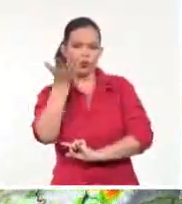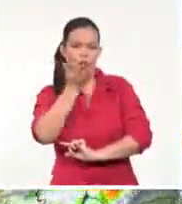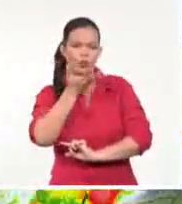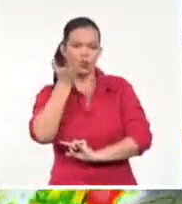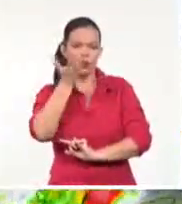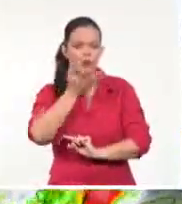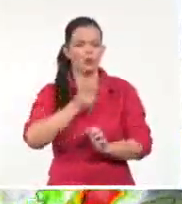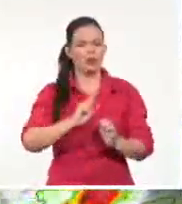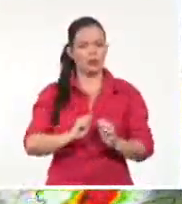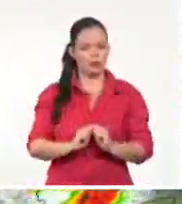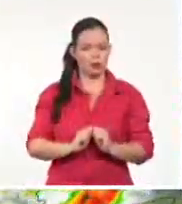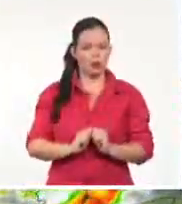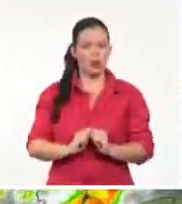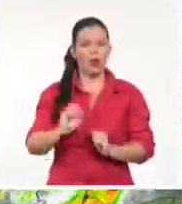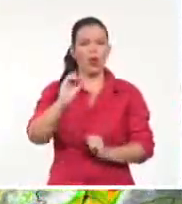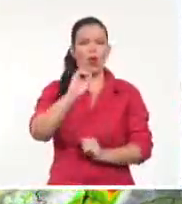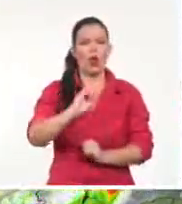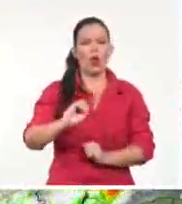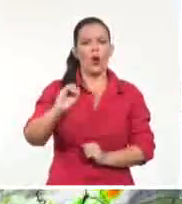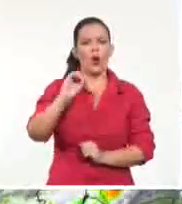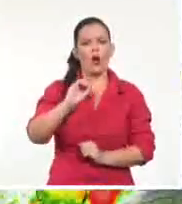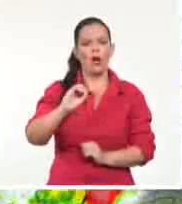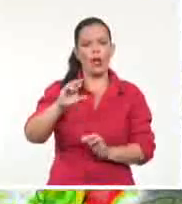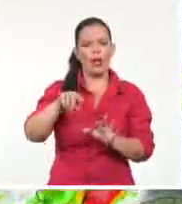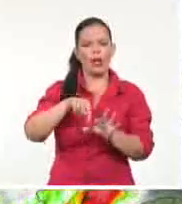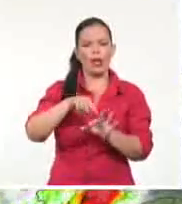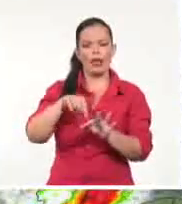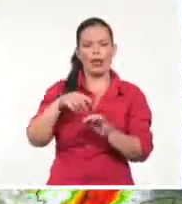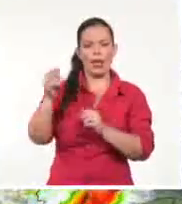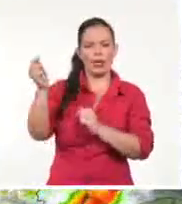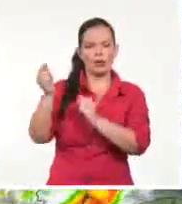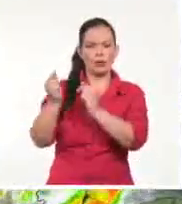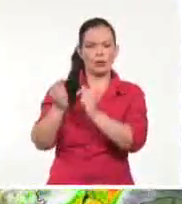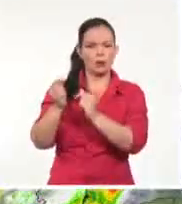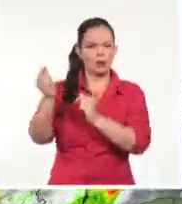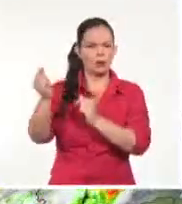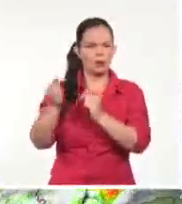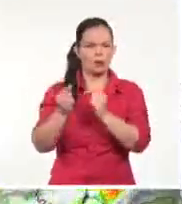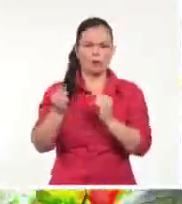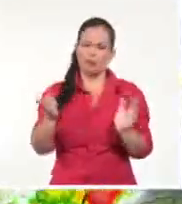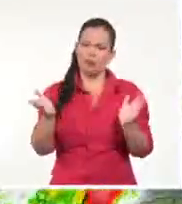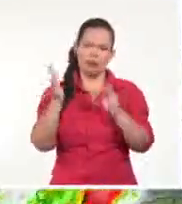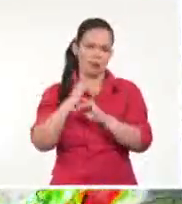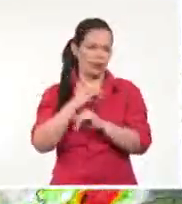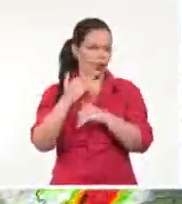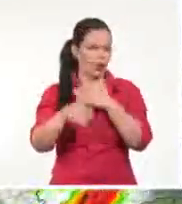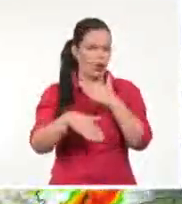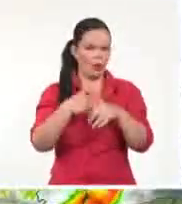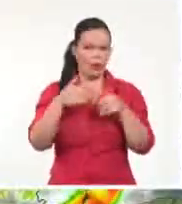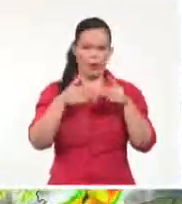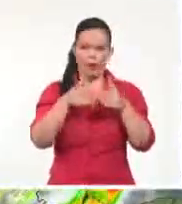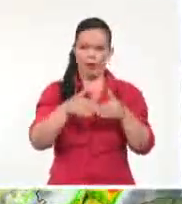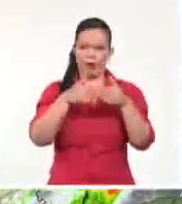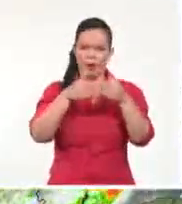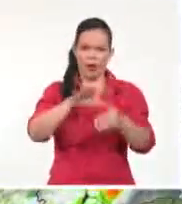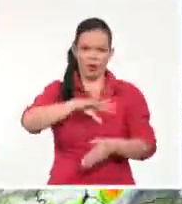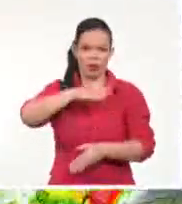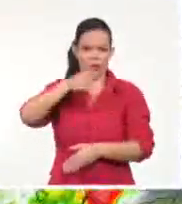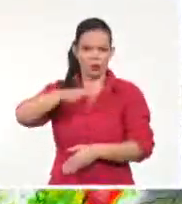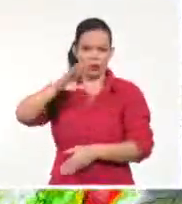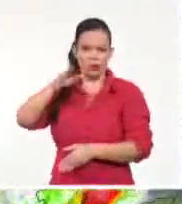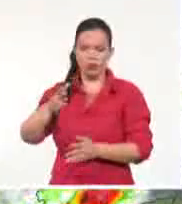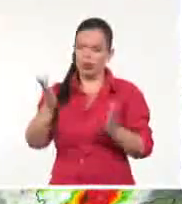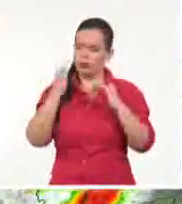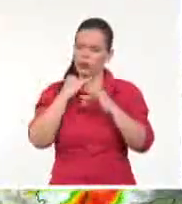850 kilómetros al oeste de las islas de Cabo Verde, pero solo tiene peligro para la navegación en esa área. Mientras tanto, aquí, muy cerca del